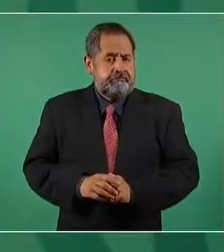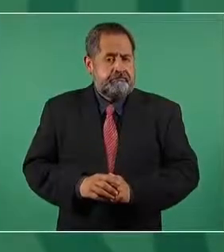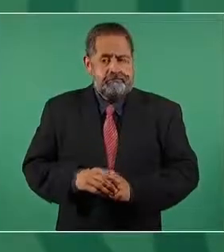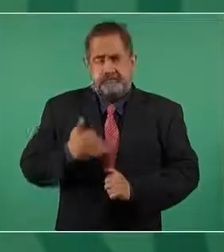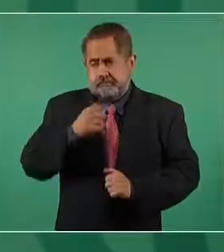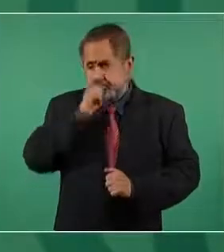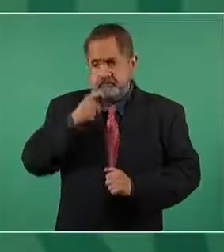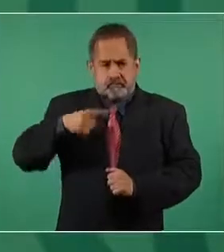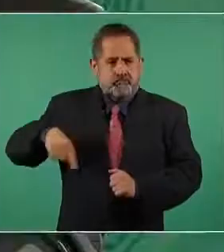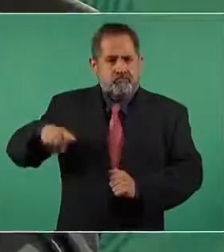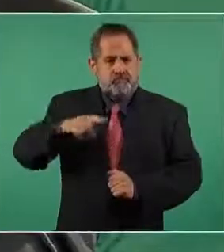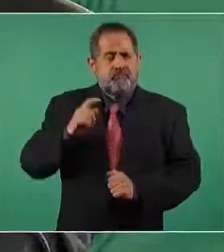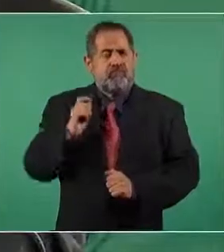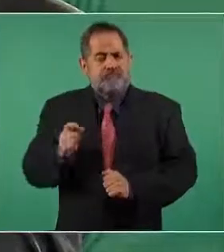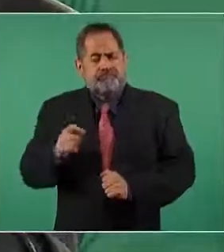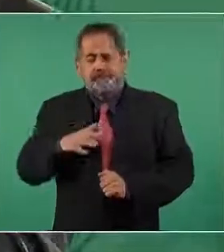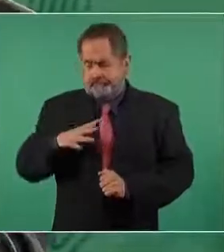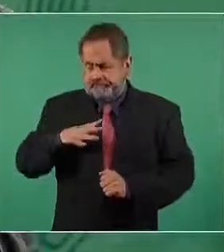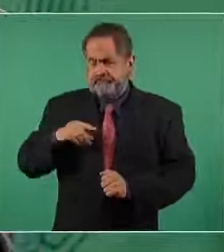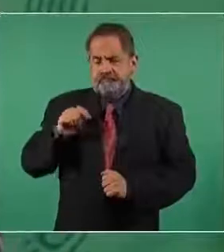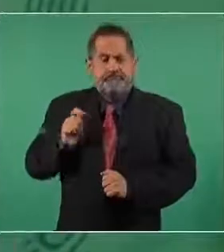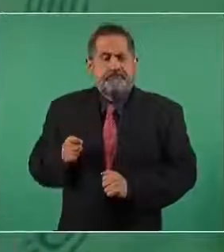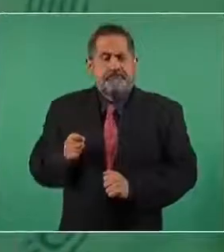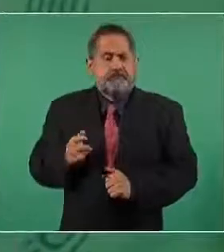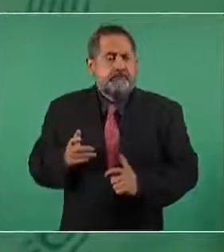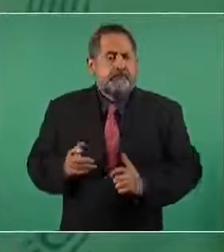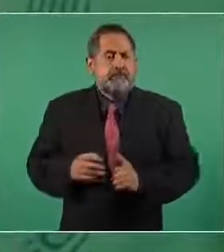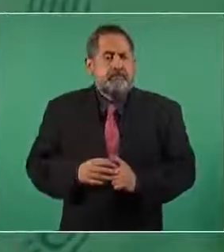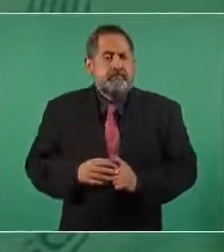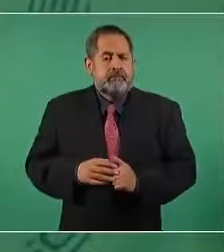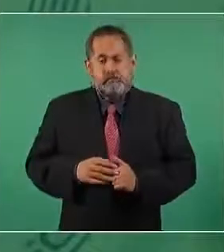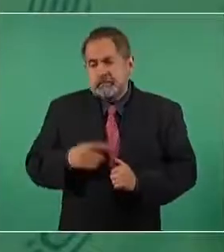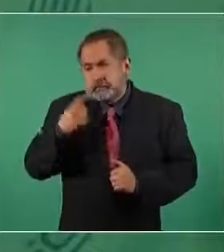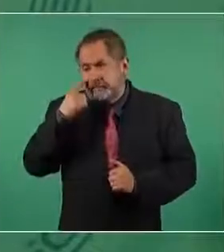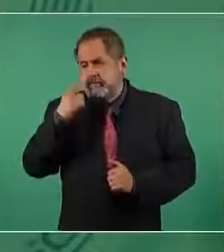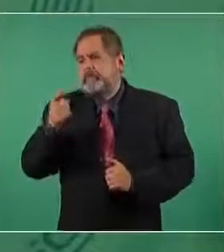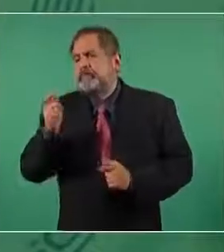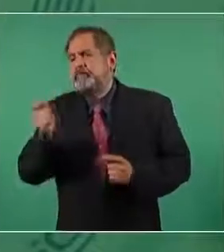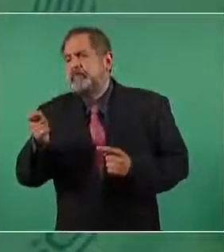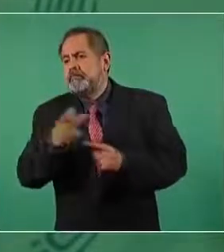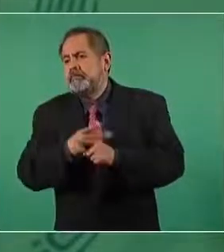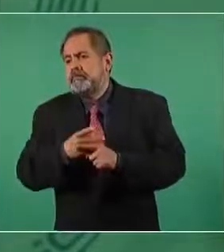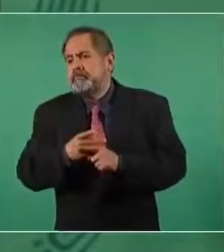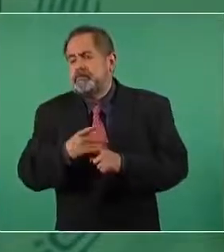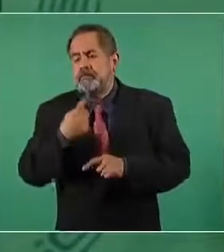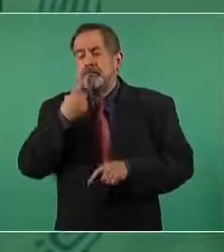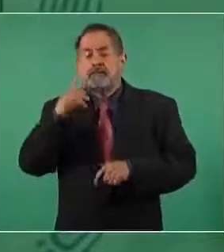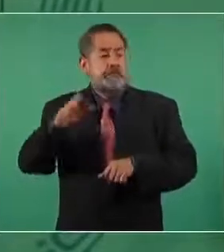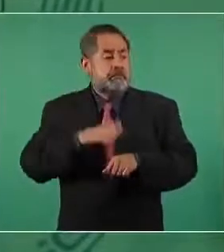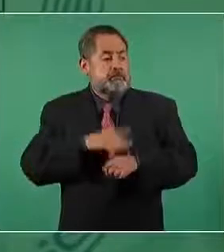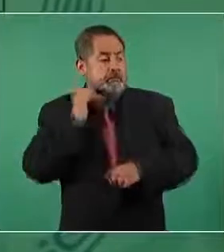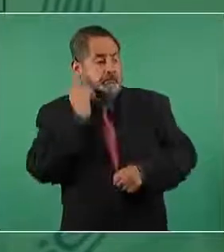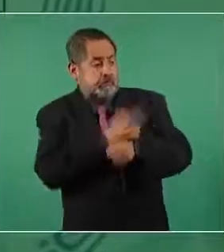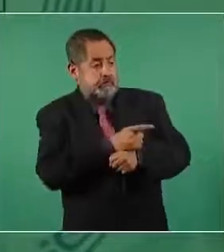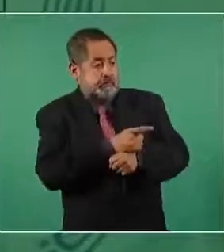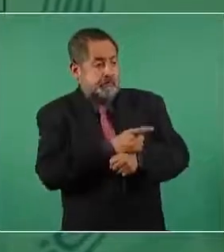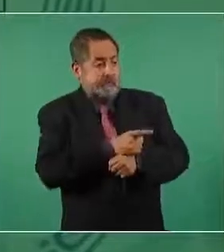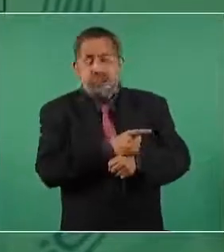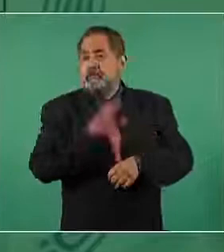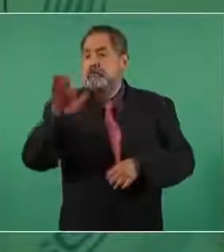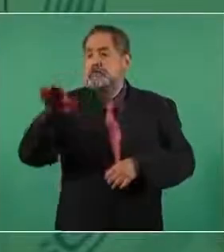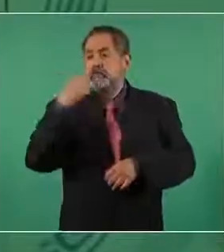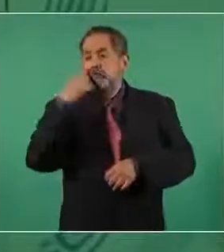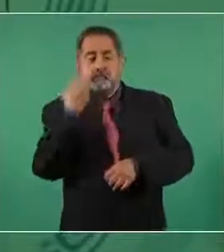Y nosotros tenemos que estar atentos y denunciar a los malos